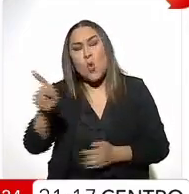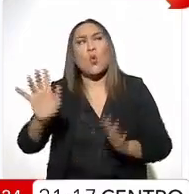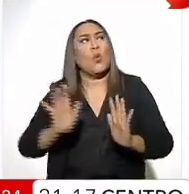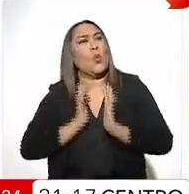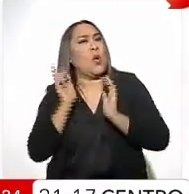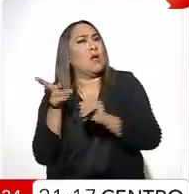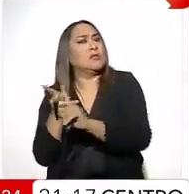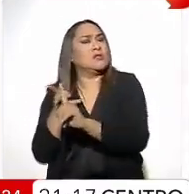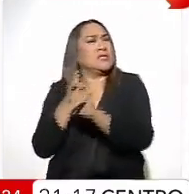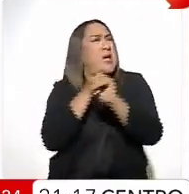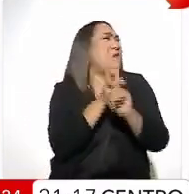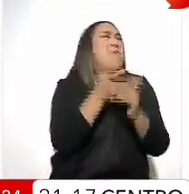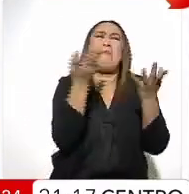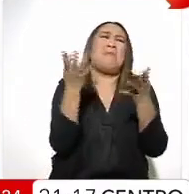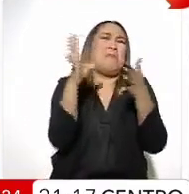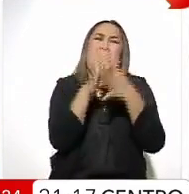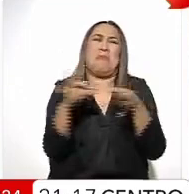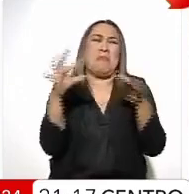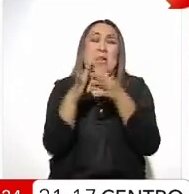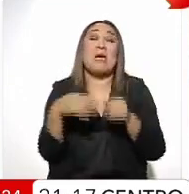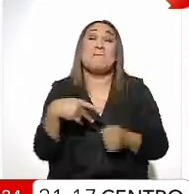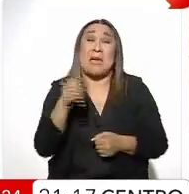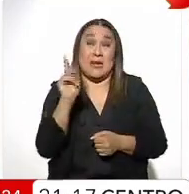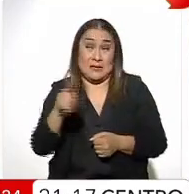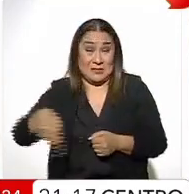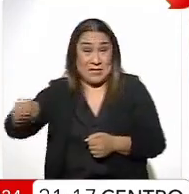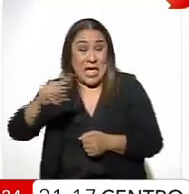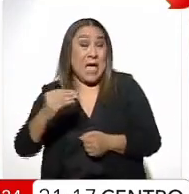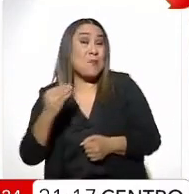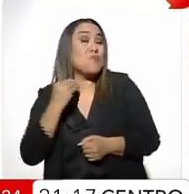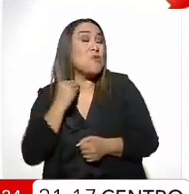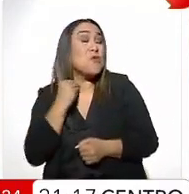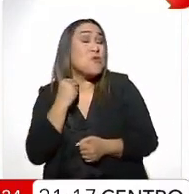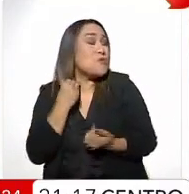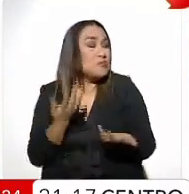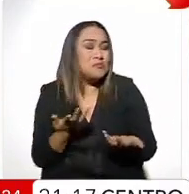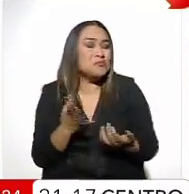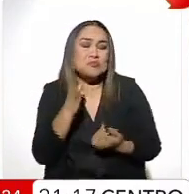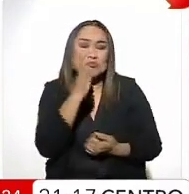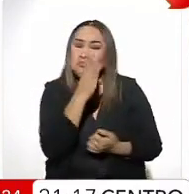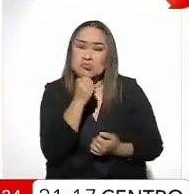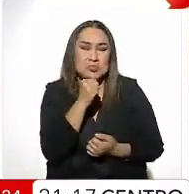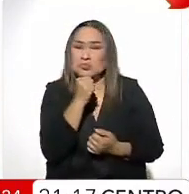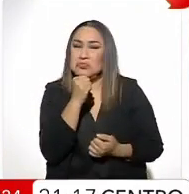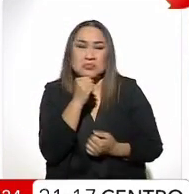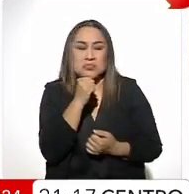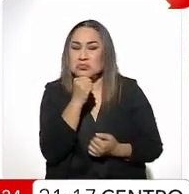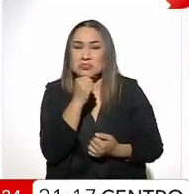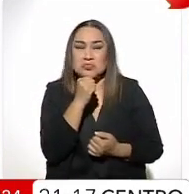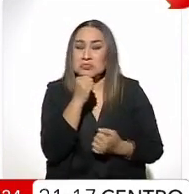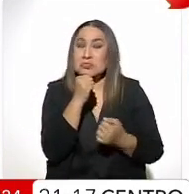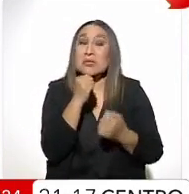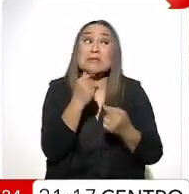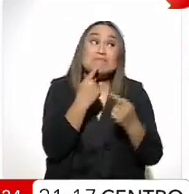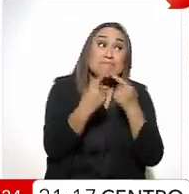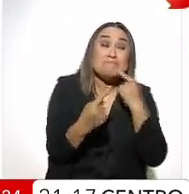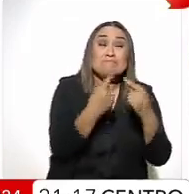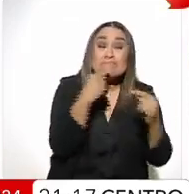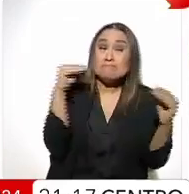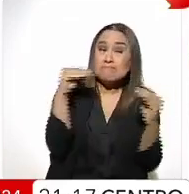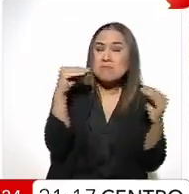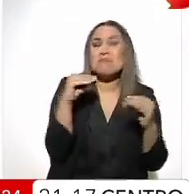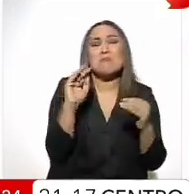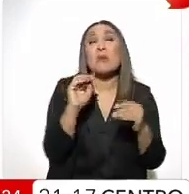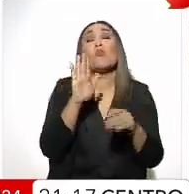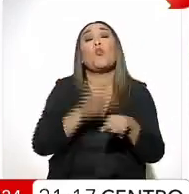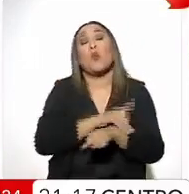secuestrado, X cosa. Pero esa defensa no va a proceder, Alberto, porque también en los